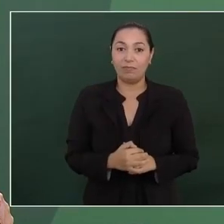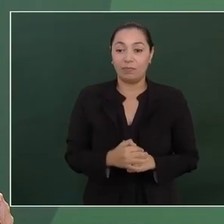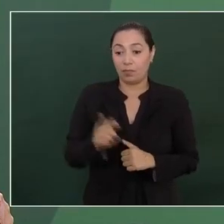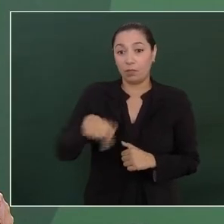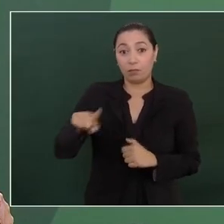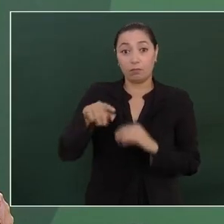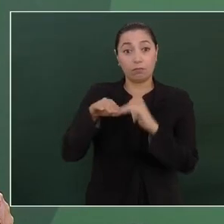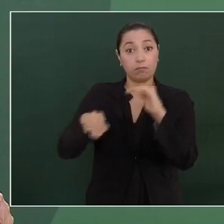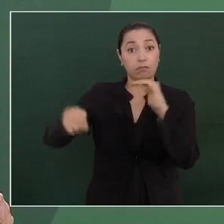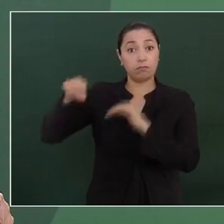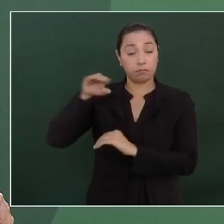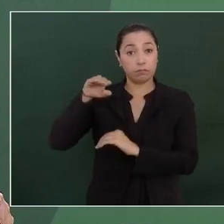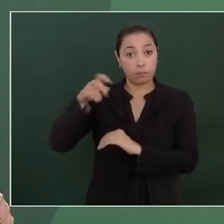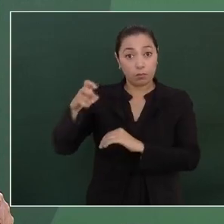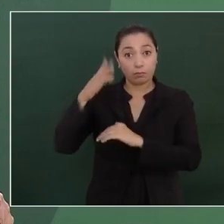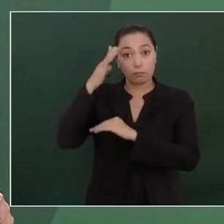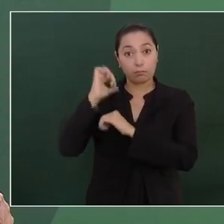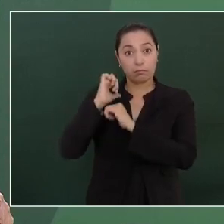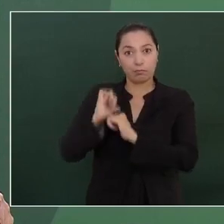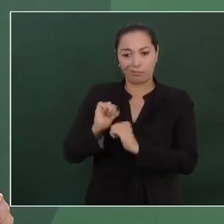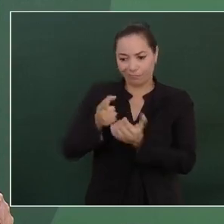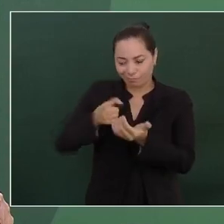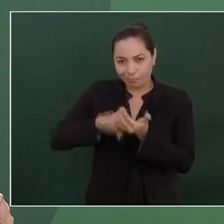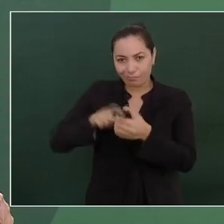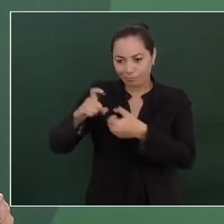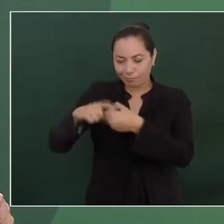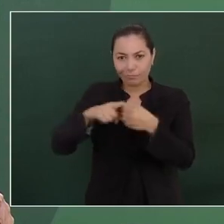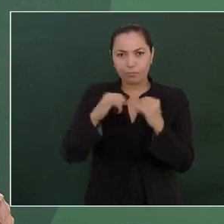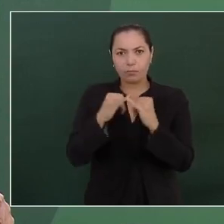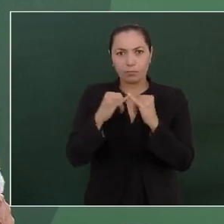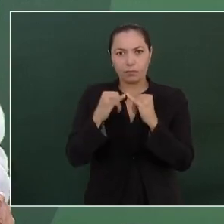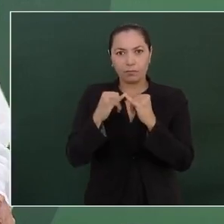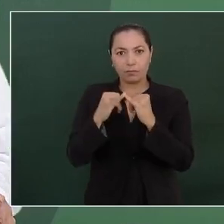funcionarios de este instituto. Eso es bueno.